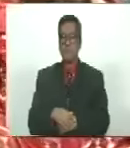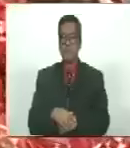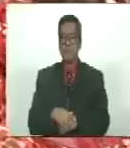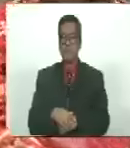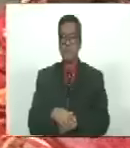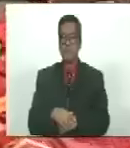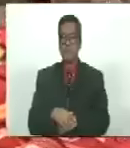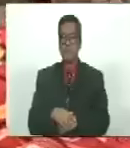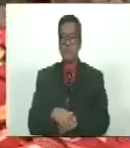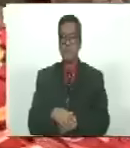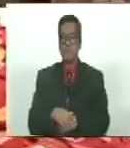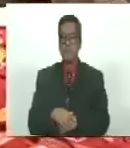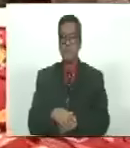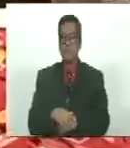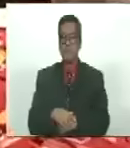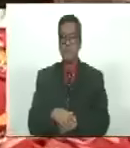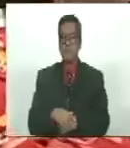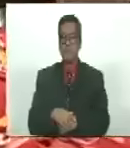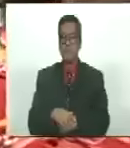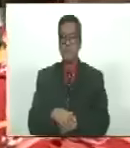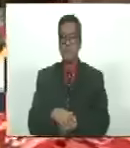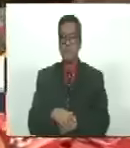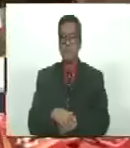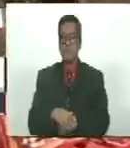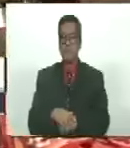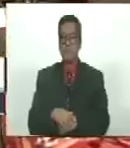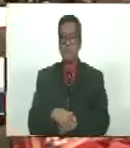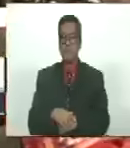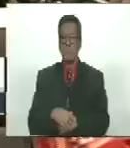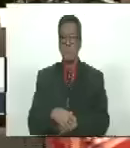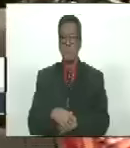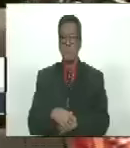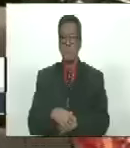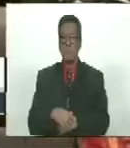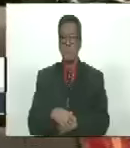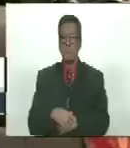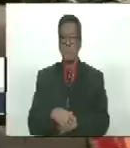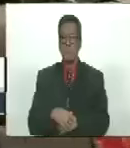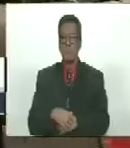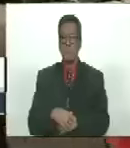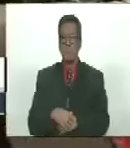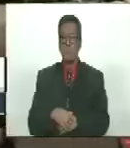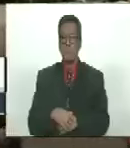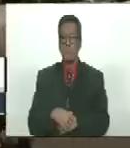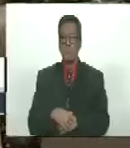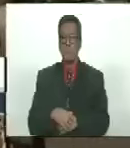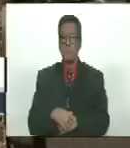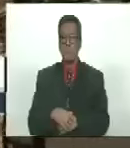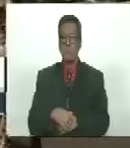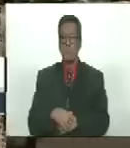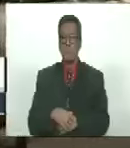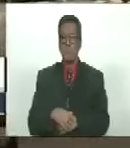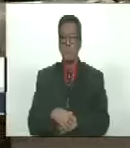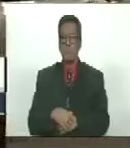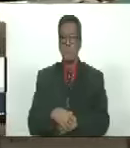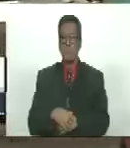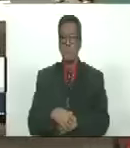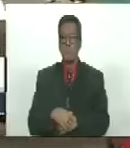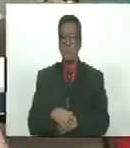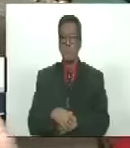Nayakan, Joyotunya, Natawara Yucon, Napuchuare, Tazakoy Jiairua, Ewarja Nayarakan